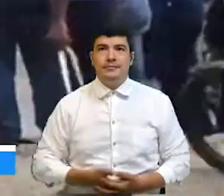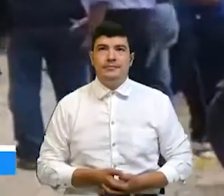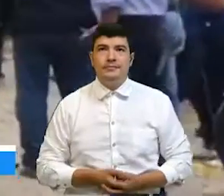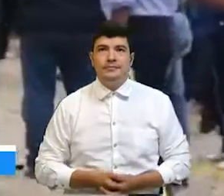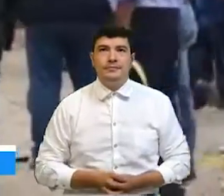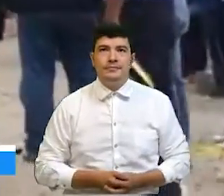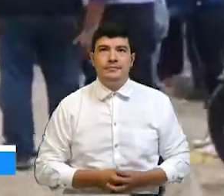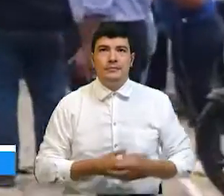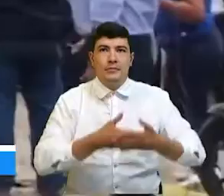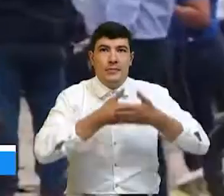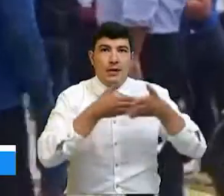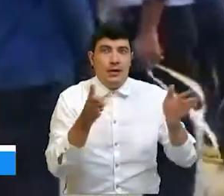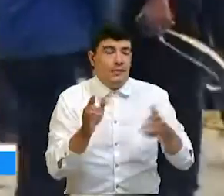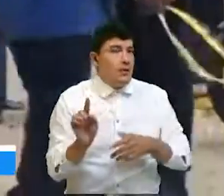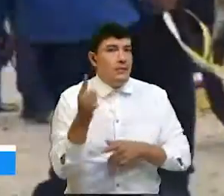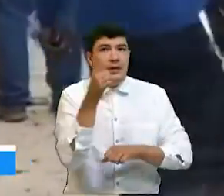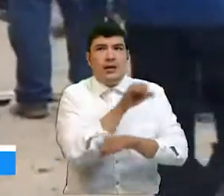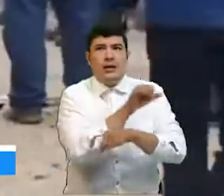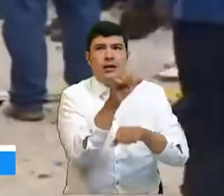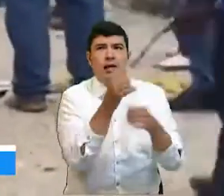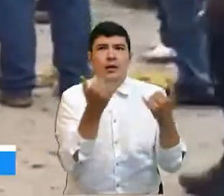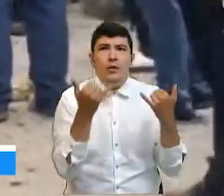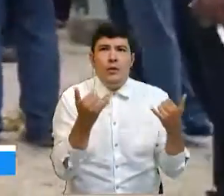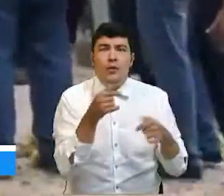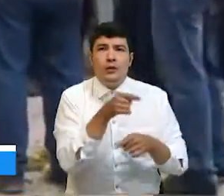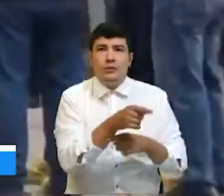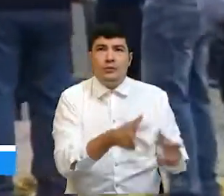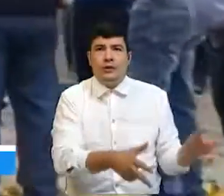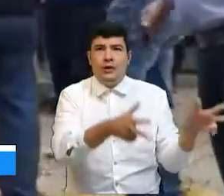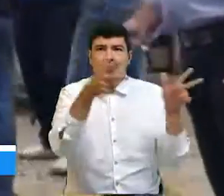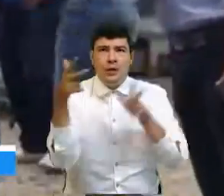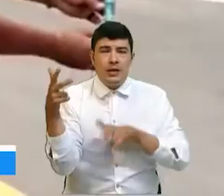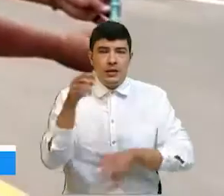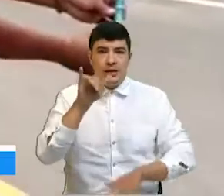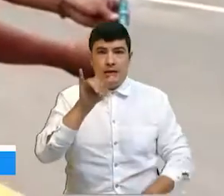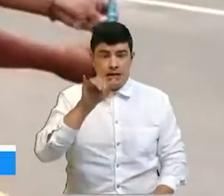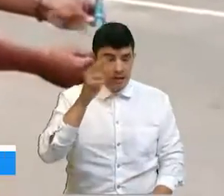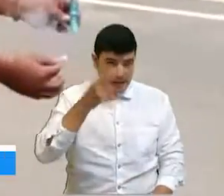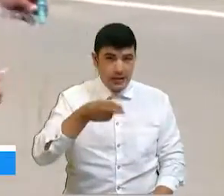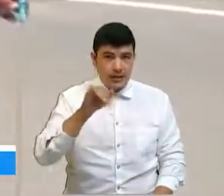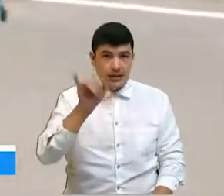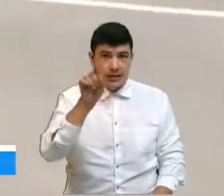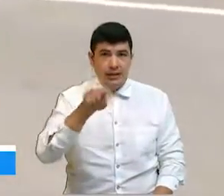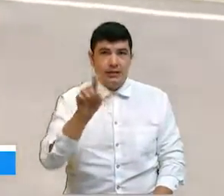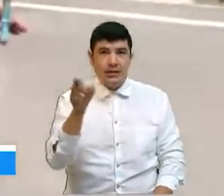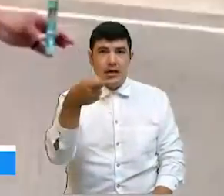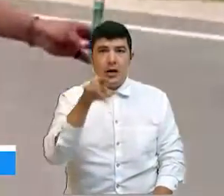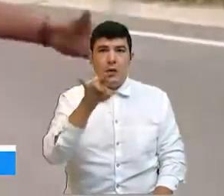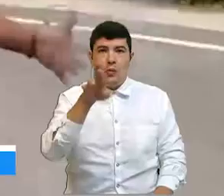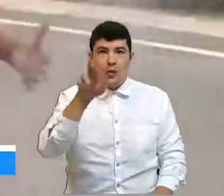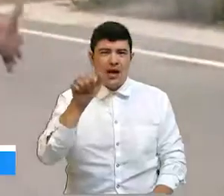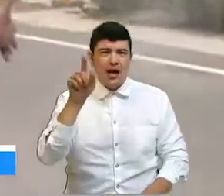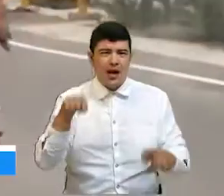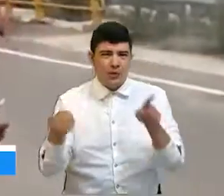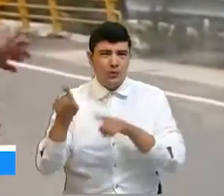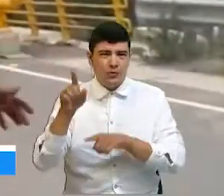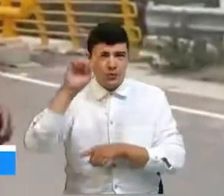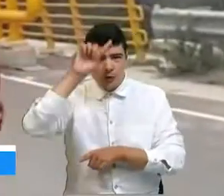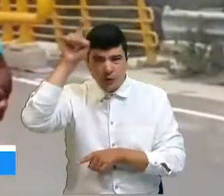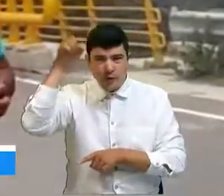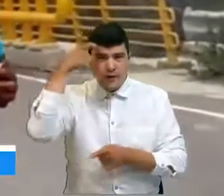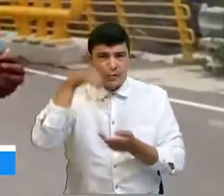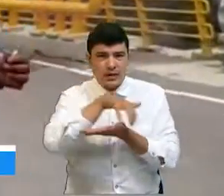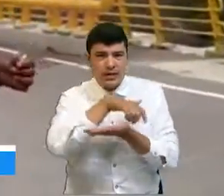el paso de los primeros vehículos se dio hoy en el polémico puente y saura luego de varios cuestionamientos frente a la seguridad